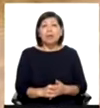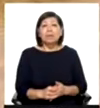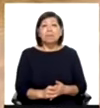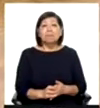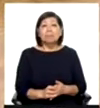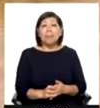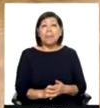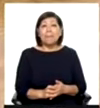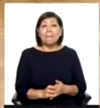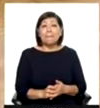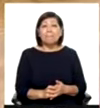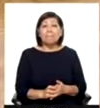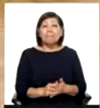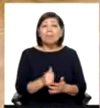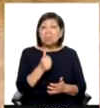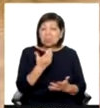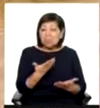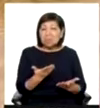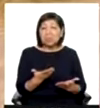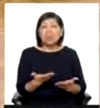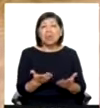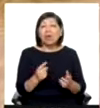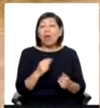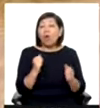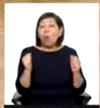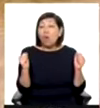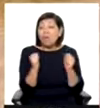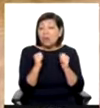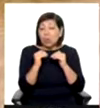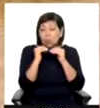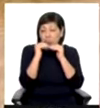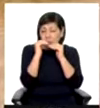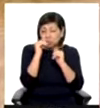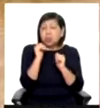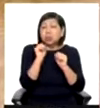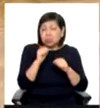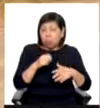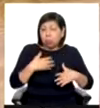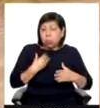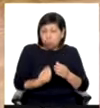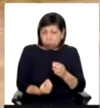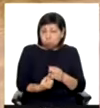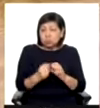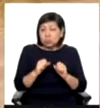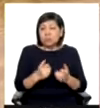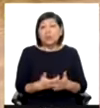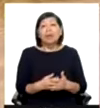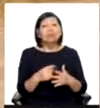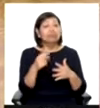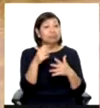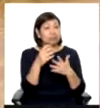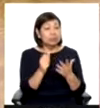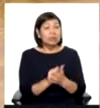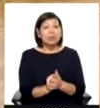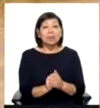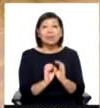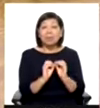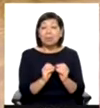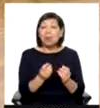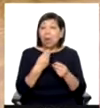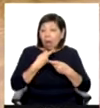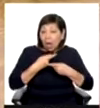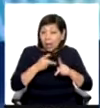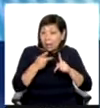y sobre todo tolerante a las heladas uh-huh. y a los problemas sanitarios. Es una variedad que las estamos